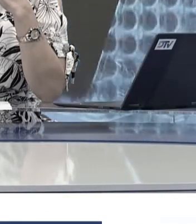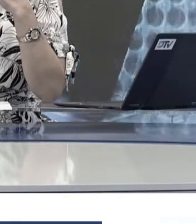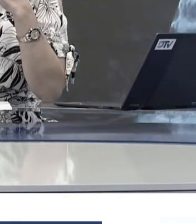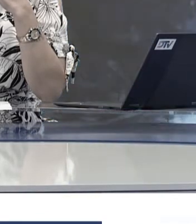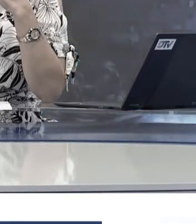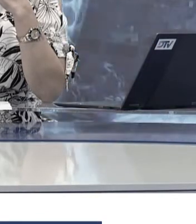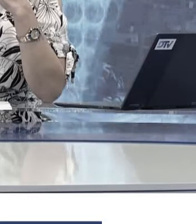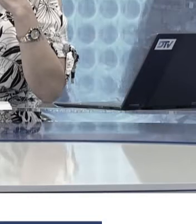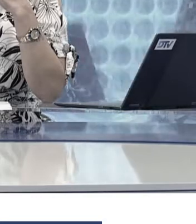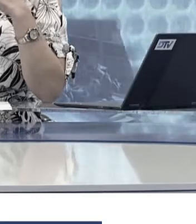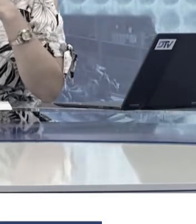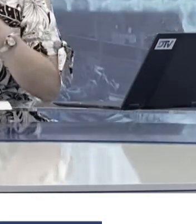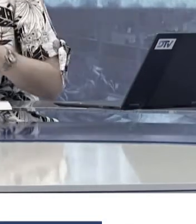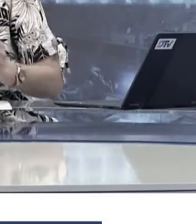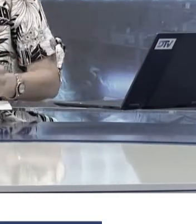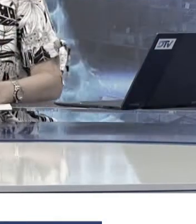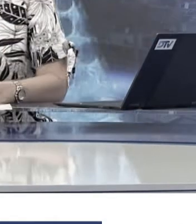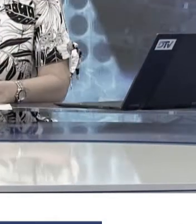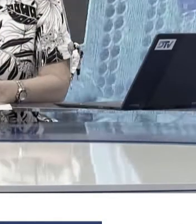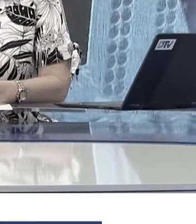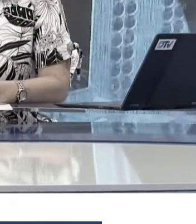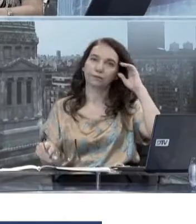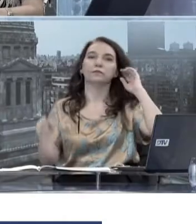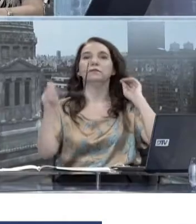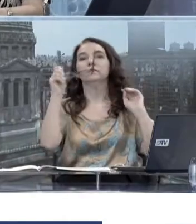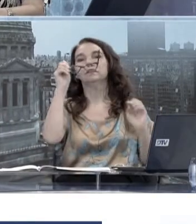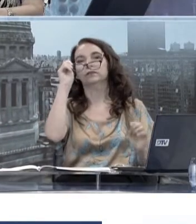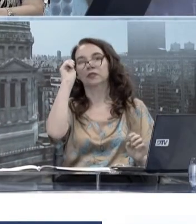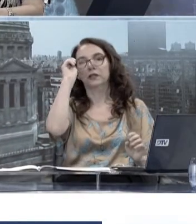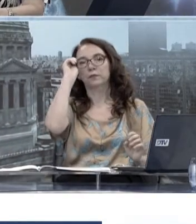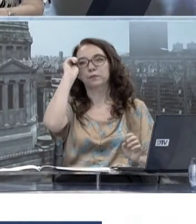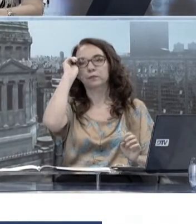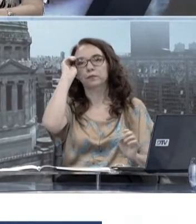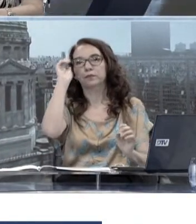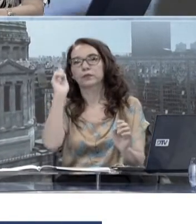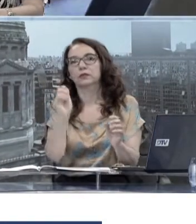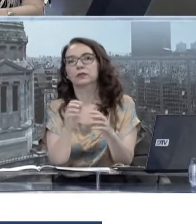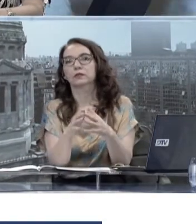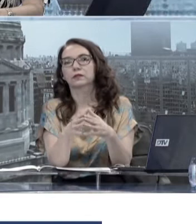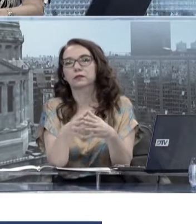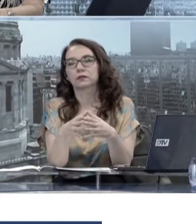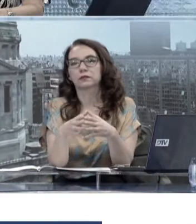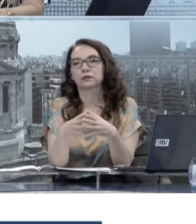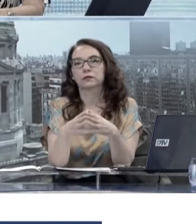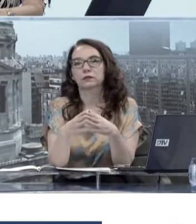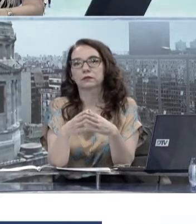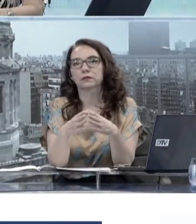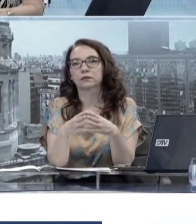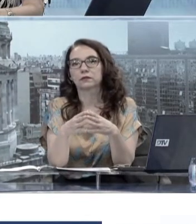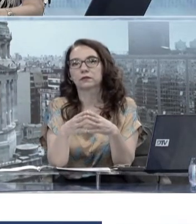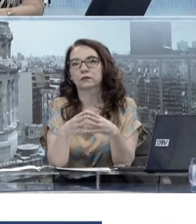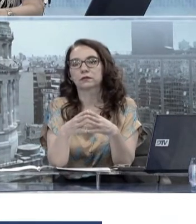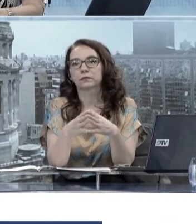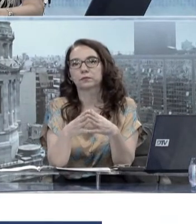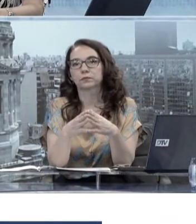lista de impuestos y carga tributaria a quienes producen. Entonces, la verdad es que no lo tomamos como un